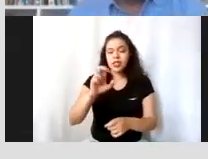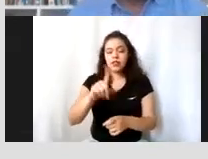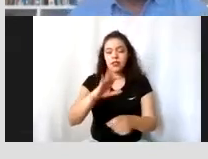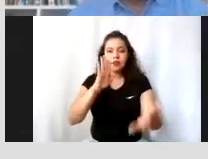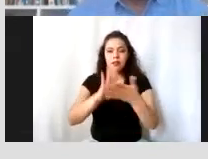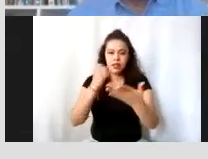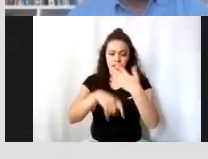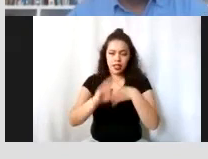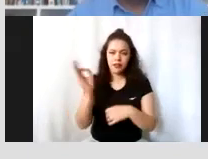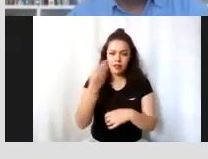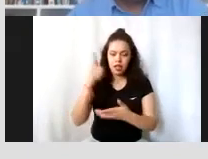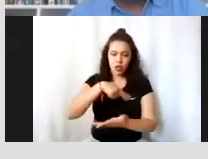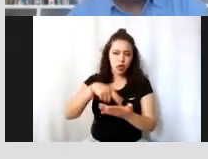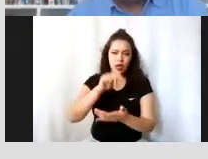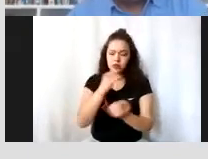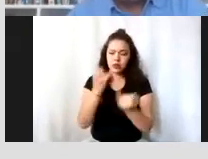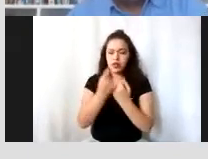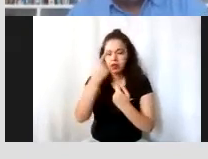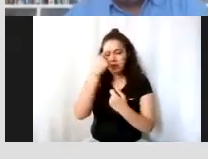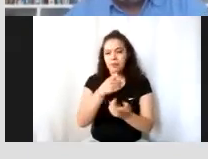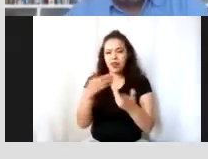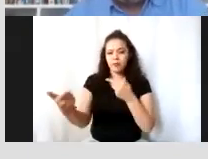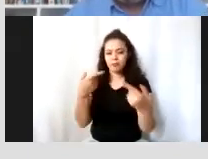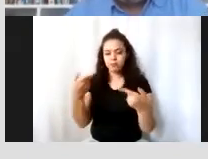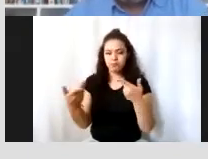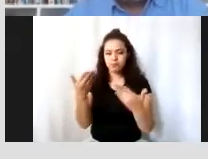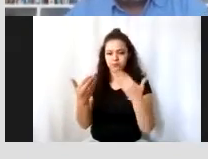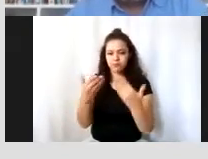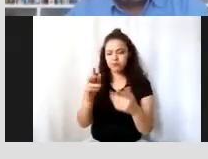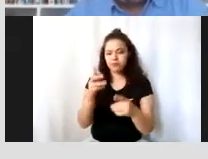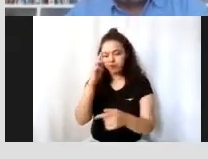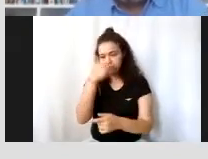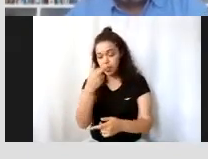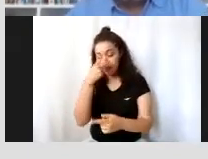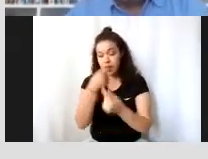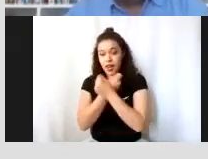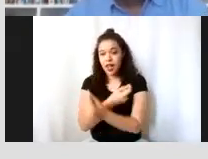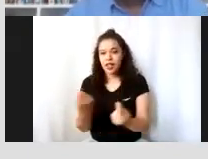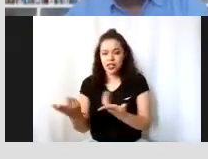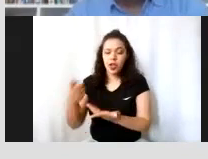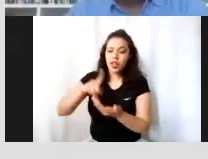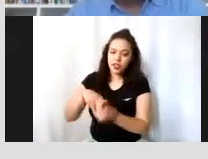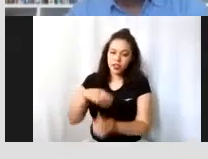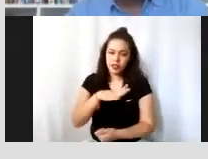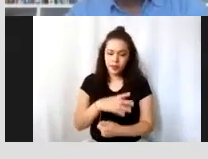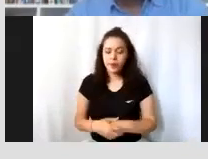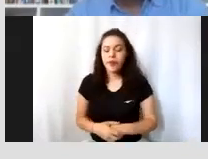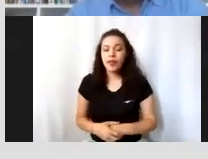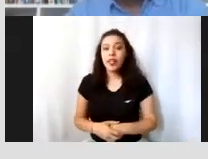materia federal o local, con motivo de dirimir una controversia en la que la menor sea parte, claro. Y toda